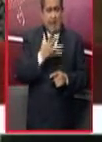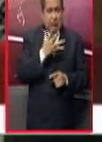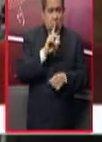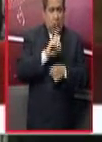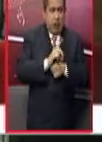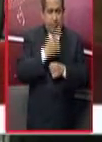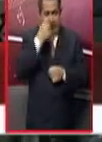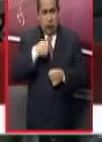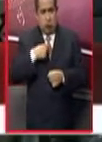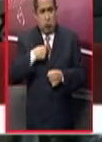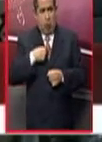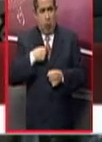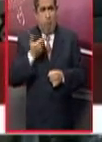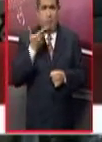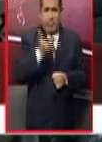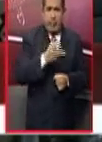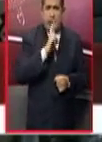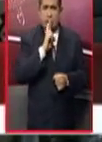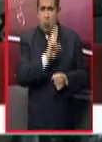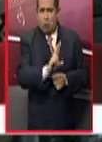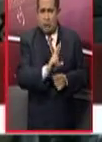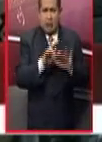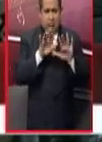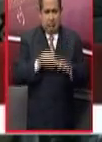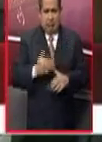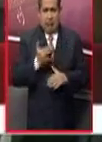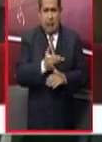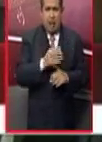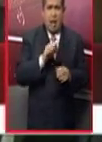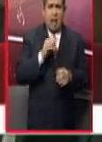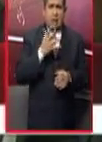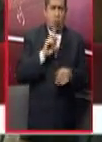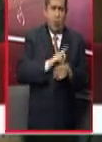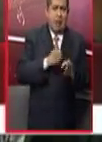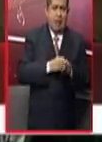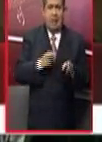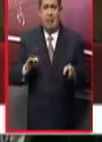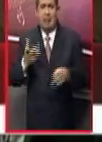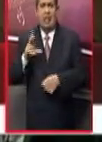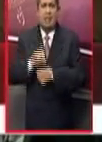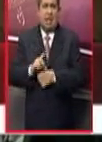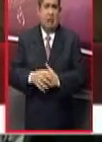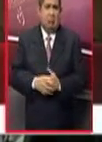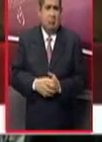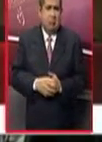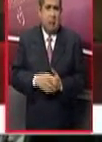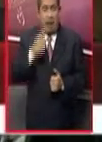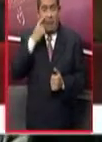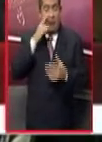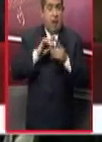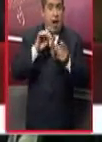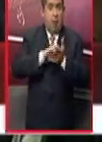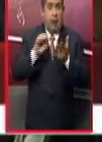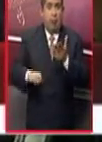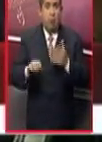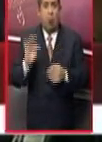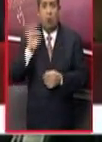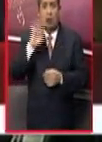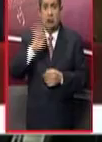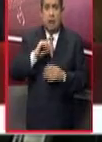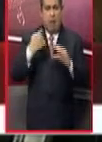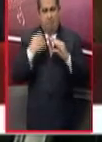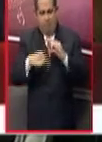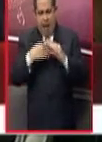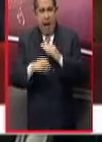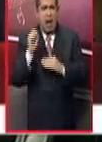que la persona afectada o agraviada pueda ejercer su derecho de réplica. Sino que el agraviado pueda presentar por